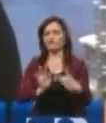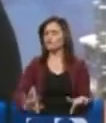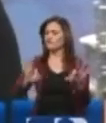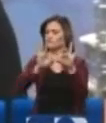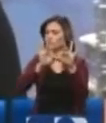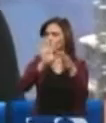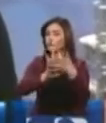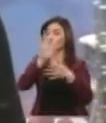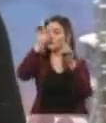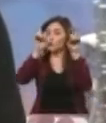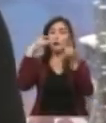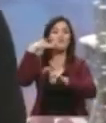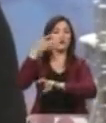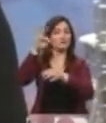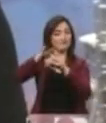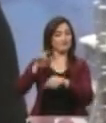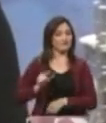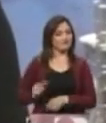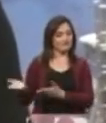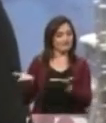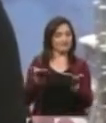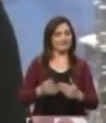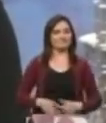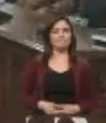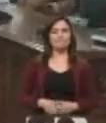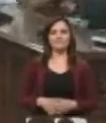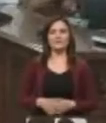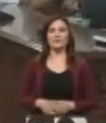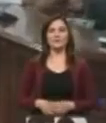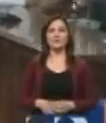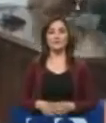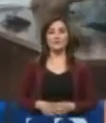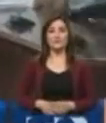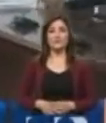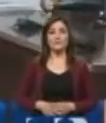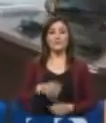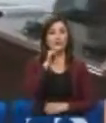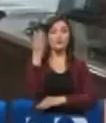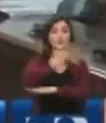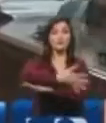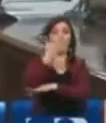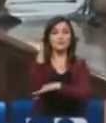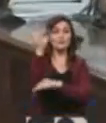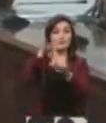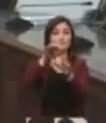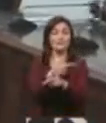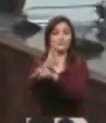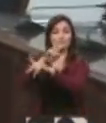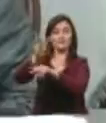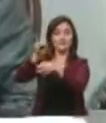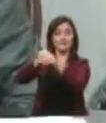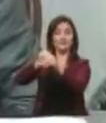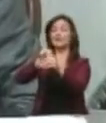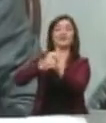el calendario electoral. Le mostramos los detalles en el siguiente informe. A 5 días de las elecciones, el Consejo Nacional Electoral en